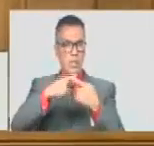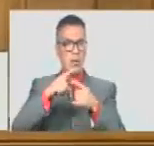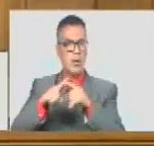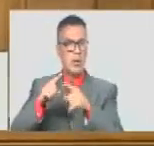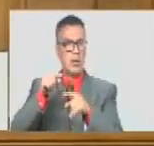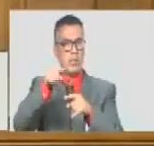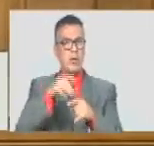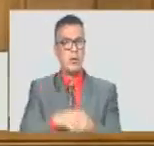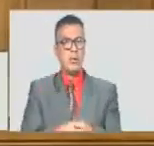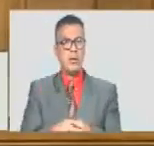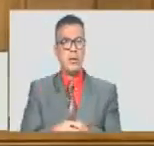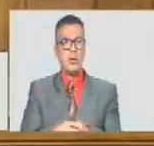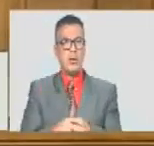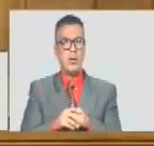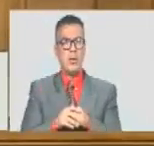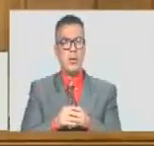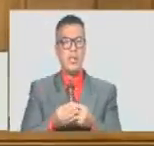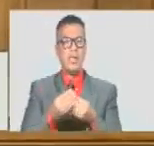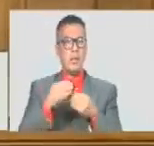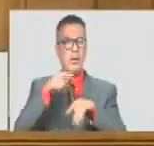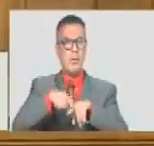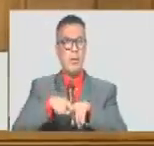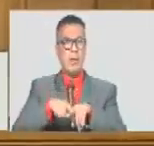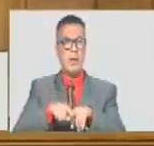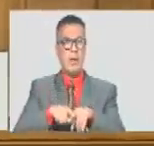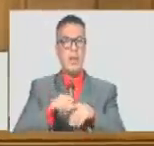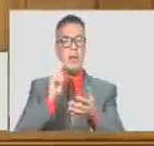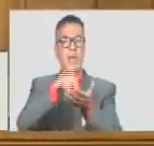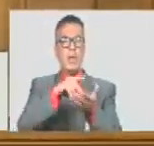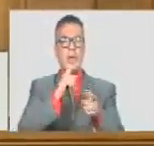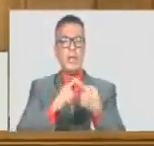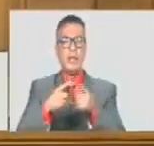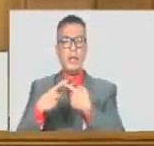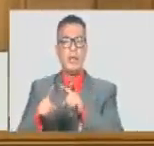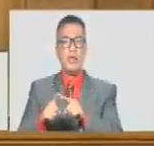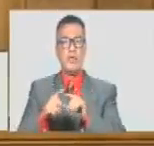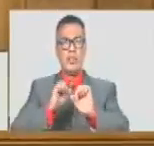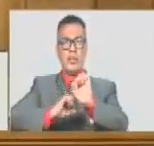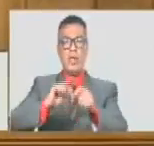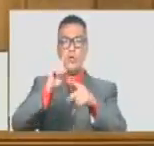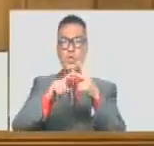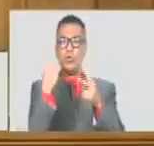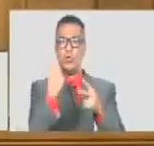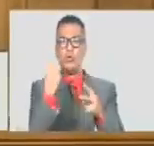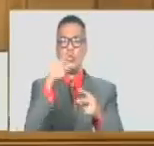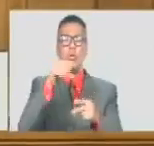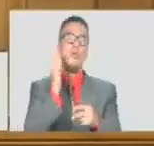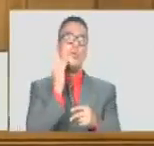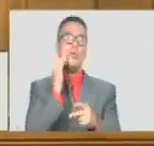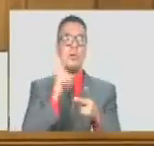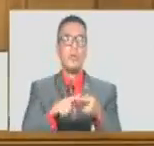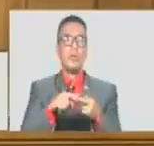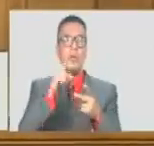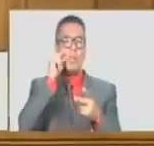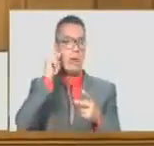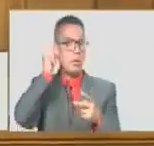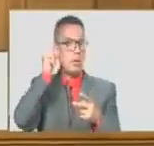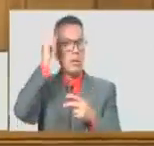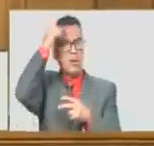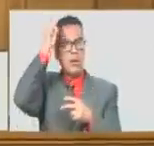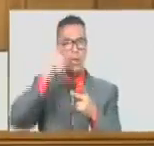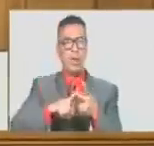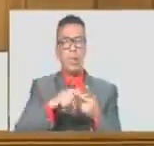estos enfoques se encuentra la interseccionalidad, que es cuando se presentan varios tipos de discriminación en una persona. Por ejemplo, mujer, indígena